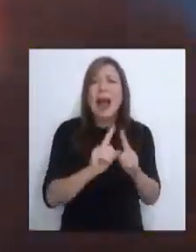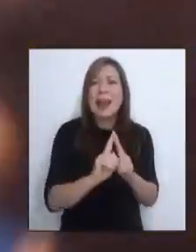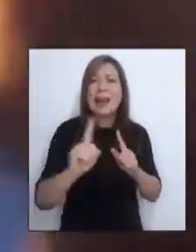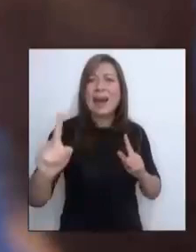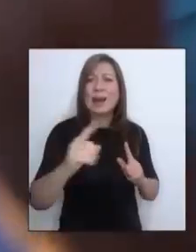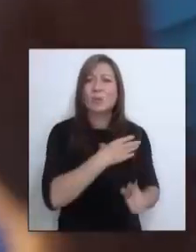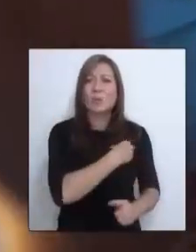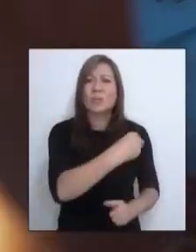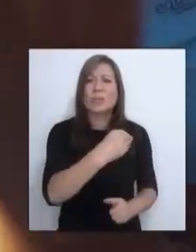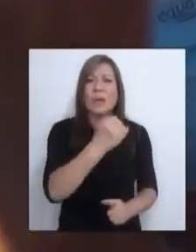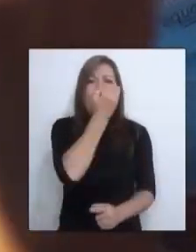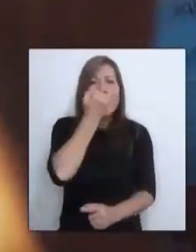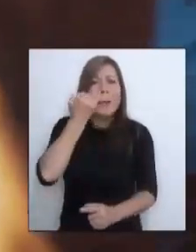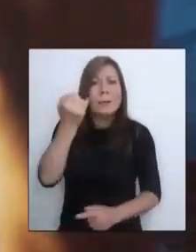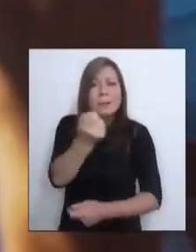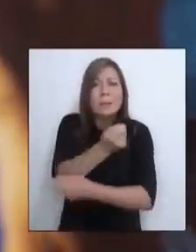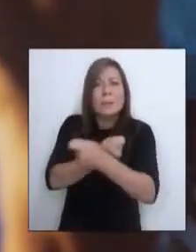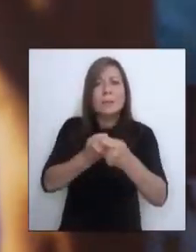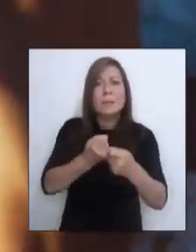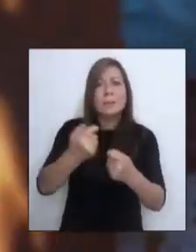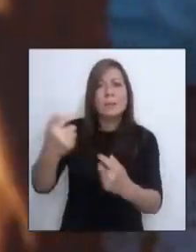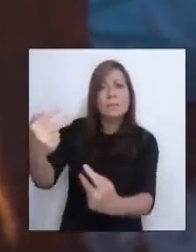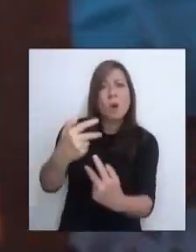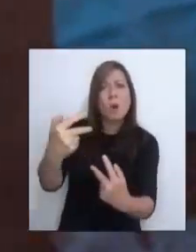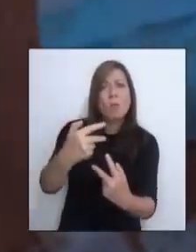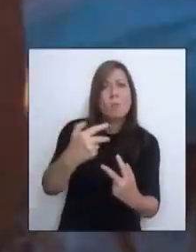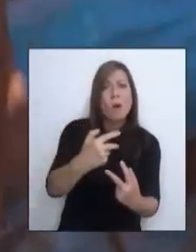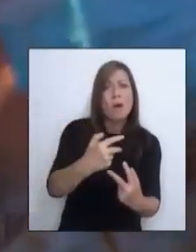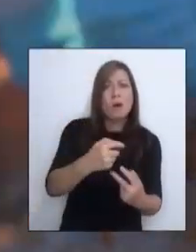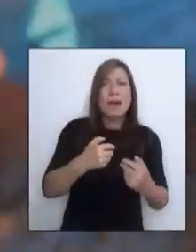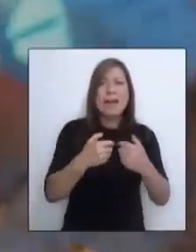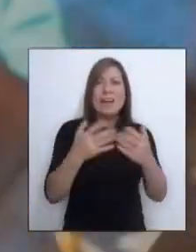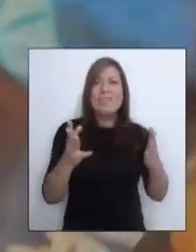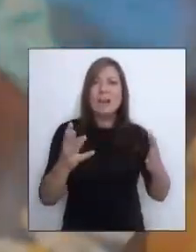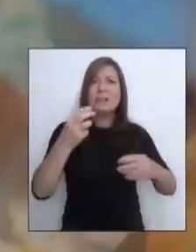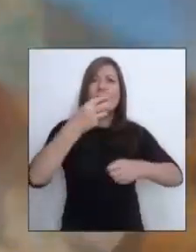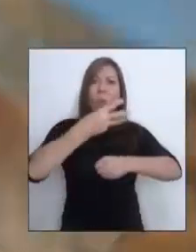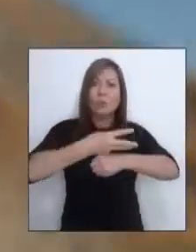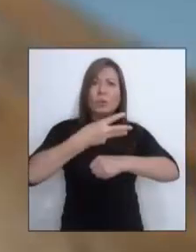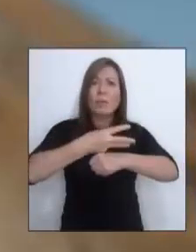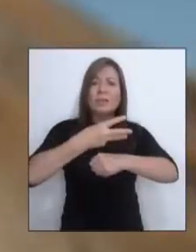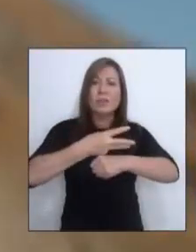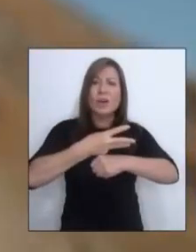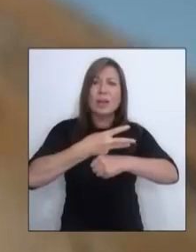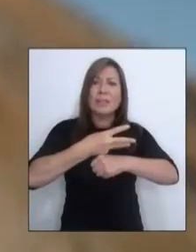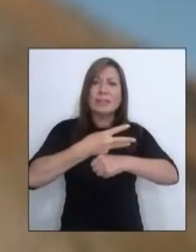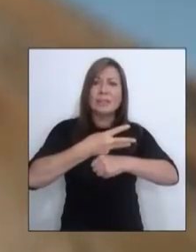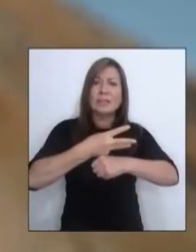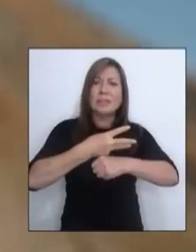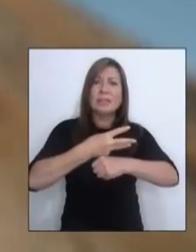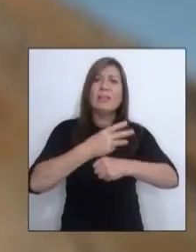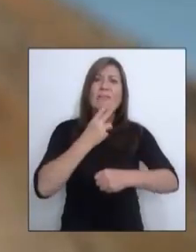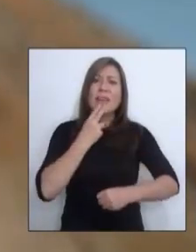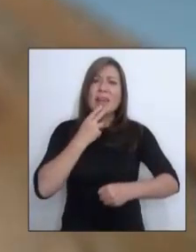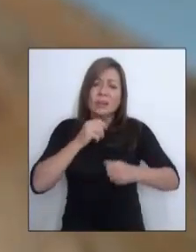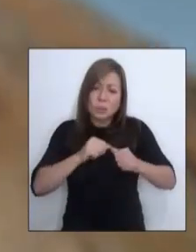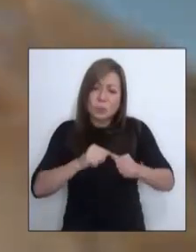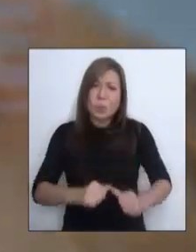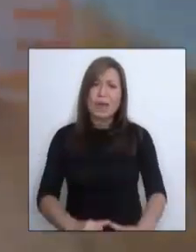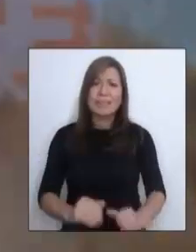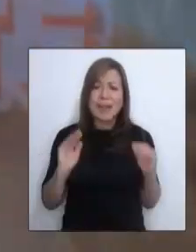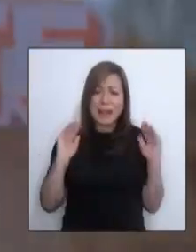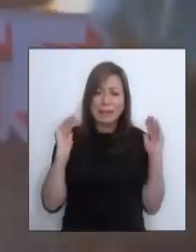sus hijos de los narcotraficantes que los asedian. La libertad de los adultos mayores que deben pasar sus